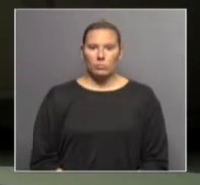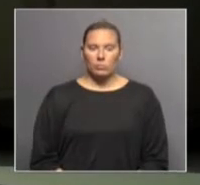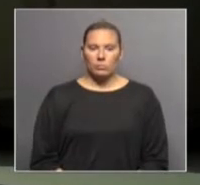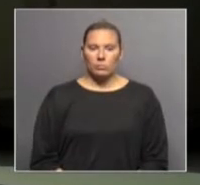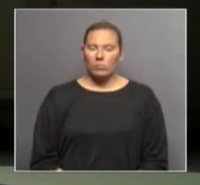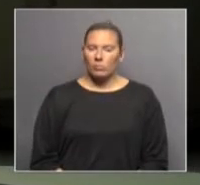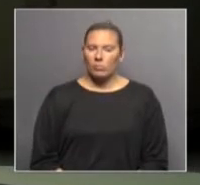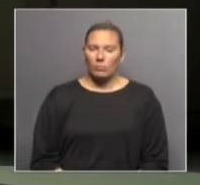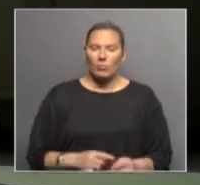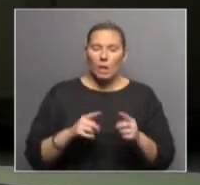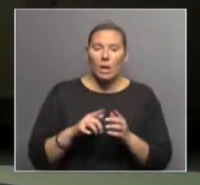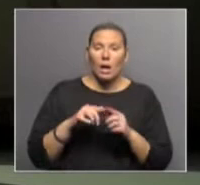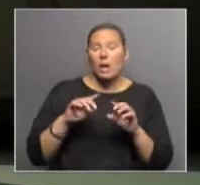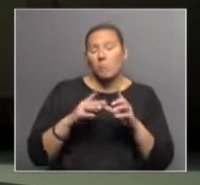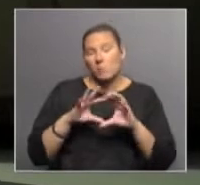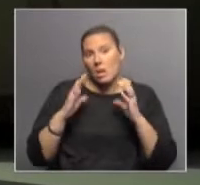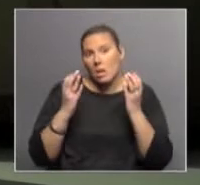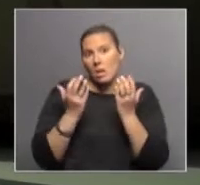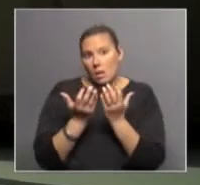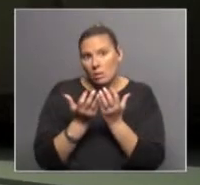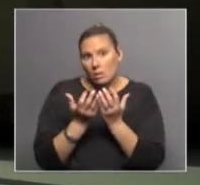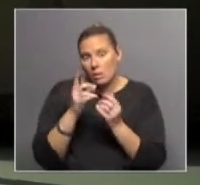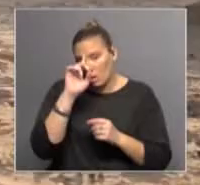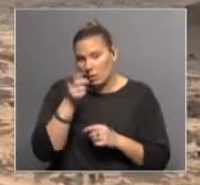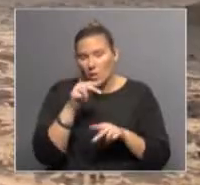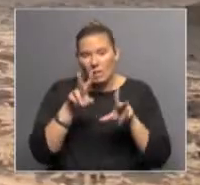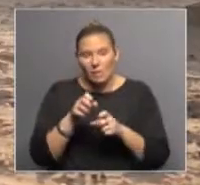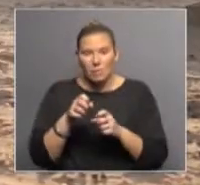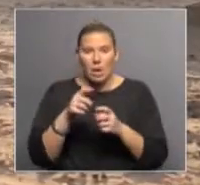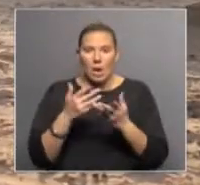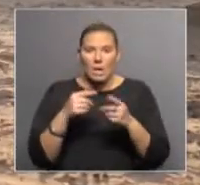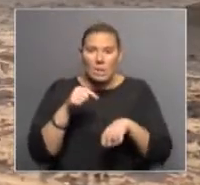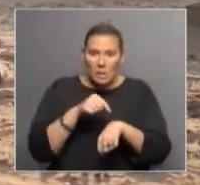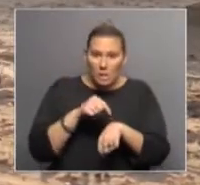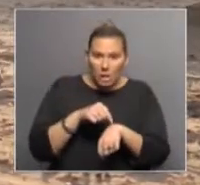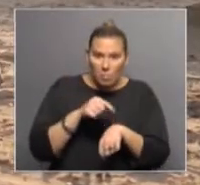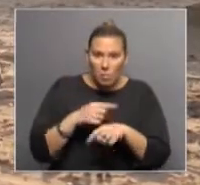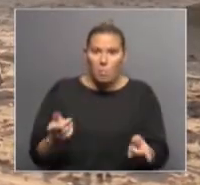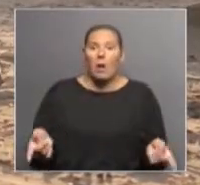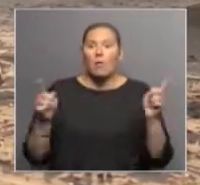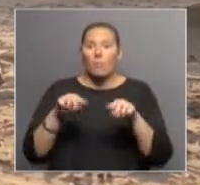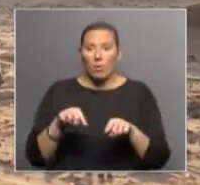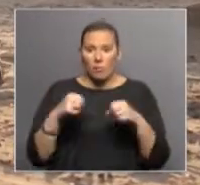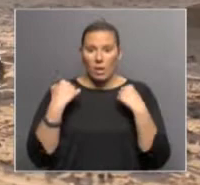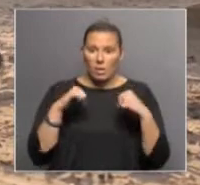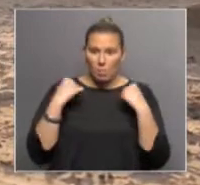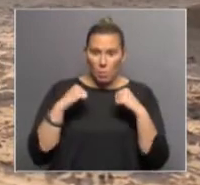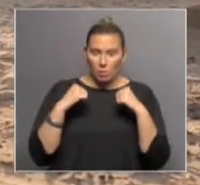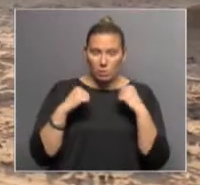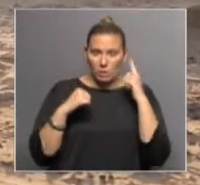A nivel de la literatura internacional que ha aparecido, en los tiempos que se pautan para el reintegro a la actividad